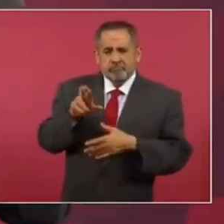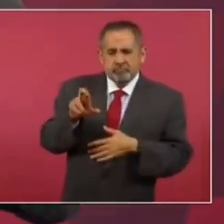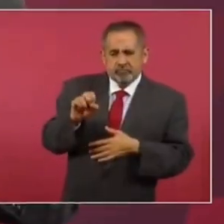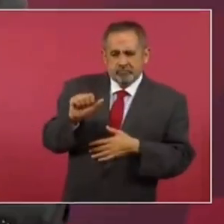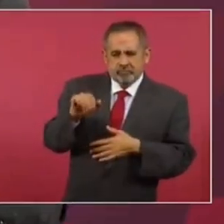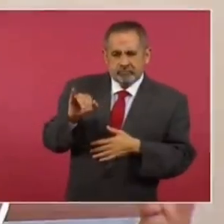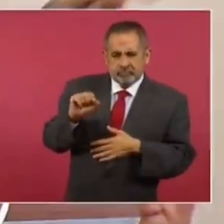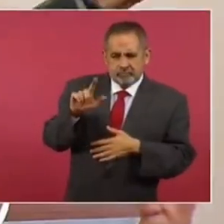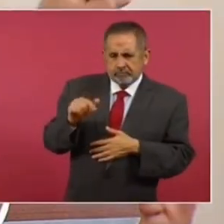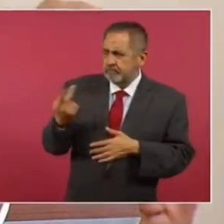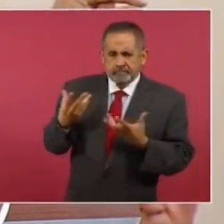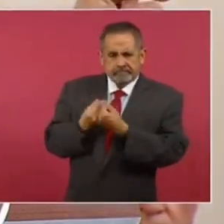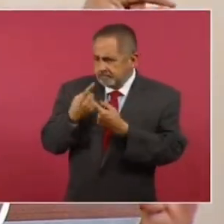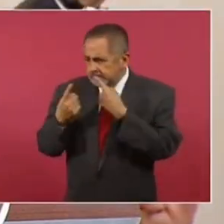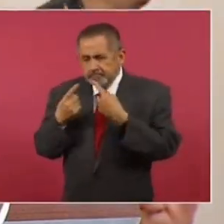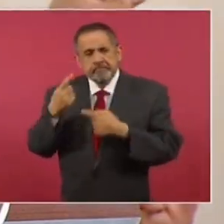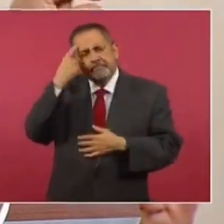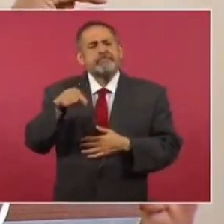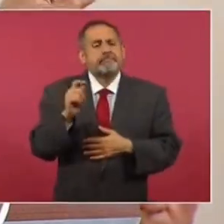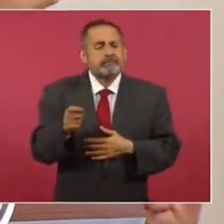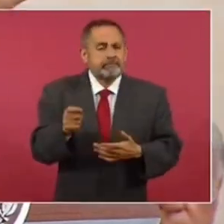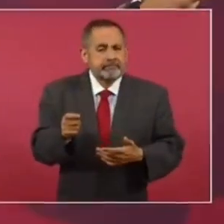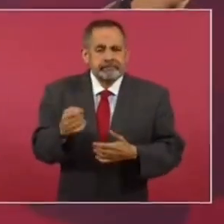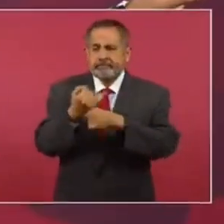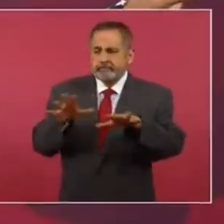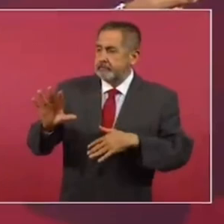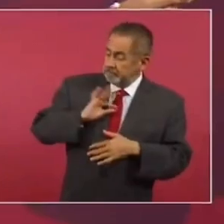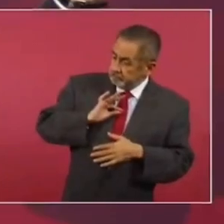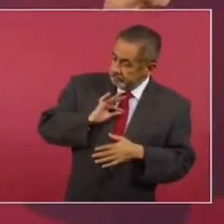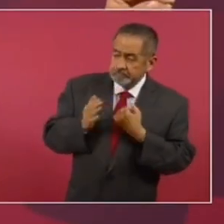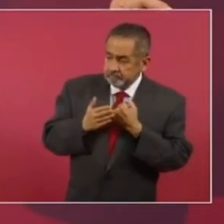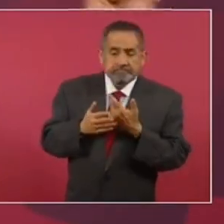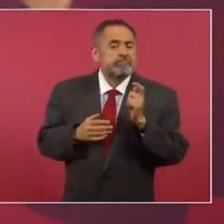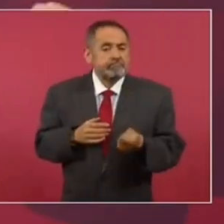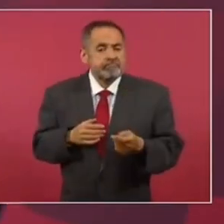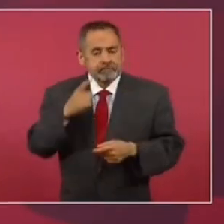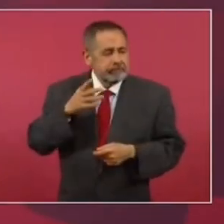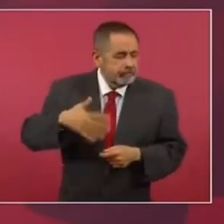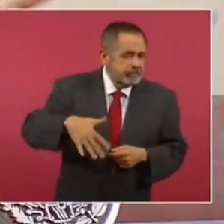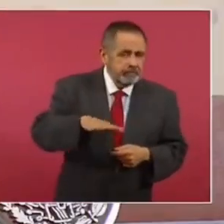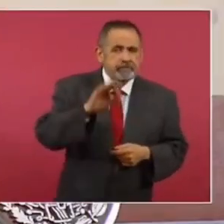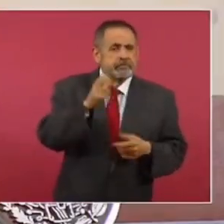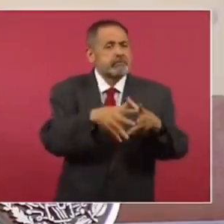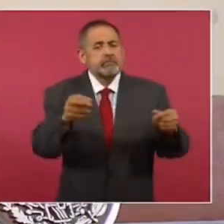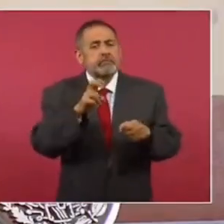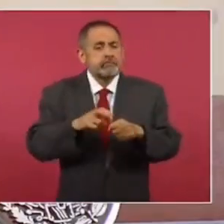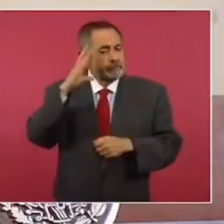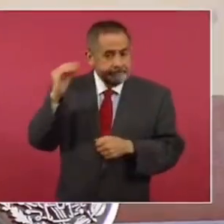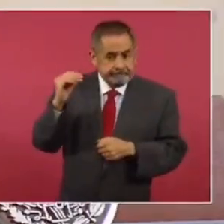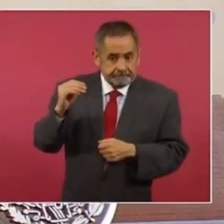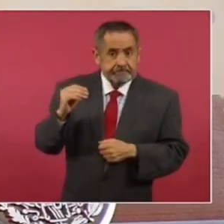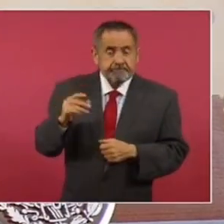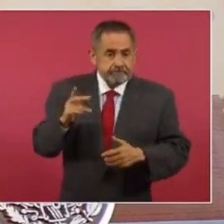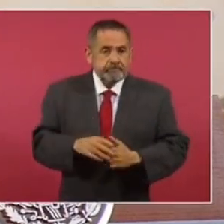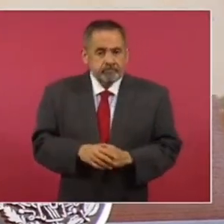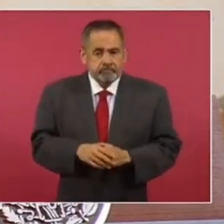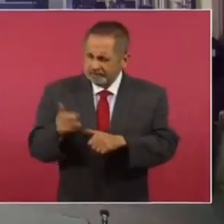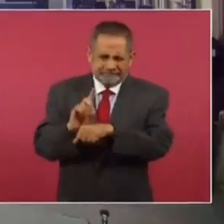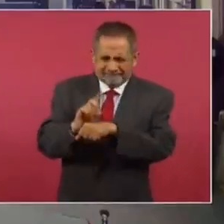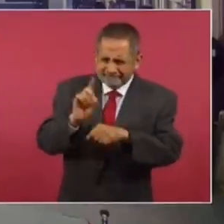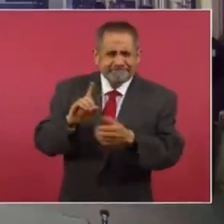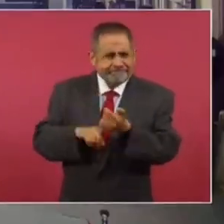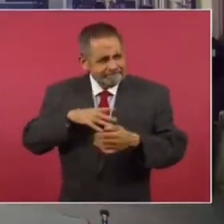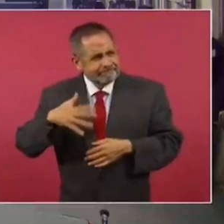Isela me acompañó para informarme sobre búsqueda de desaparecidos en Colima. Todos los